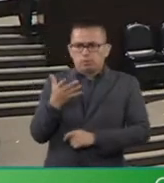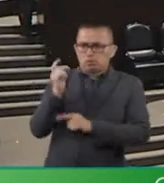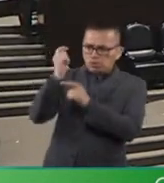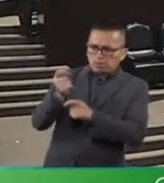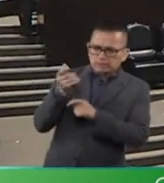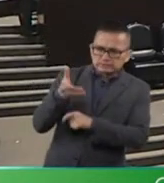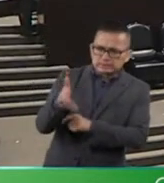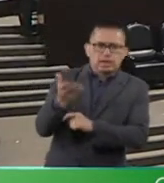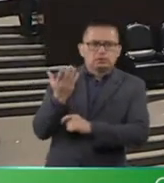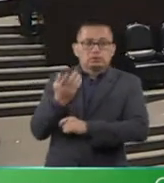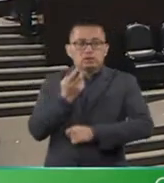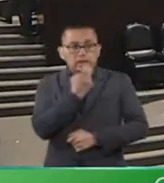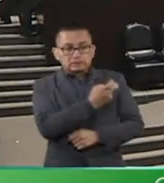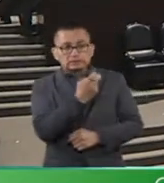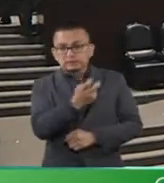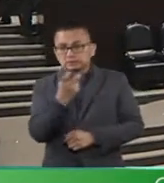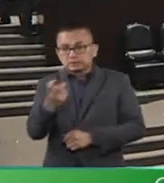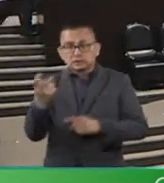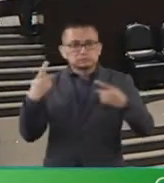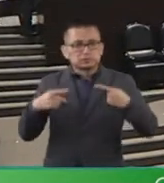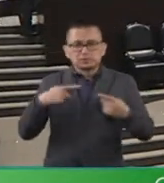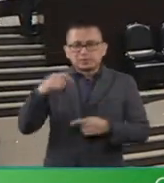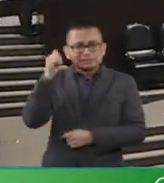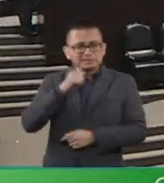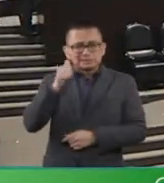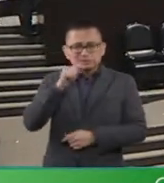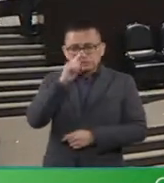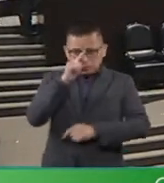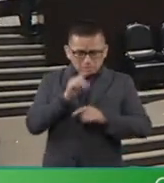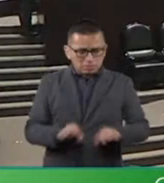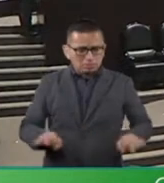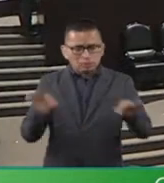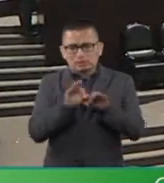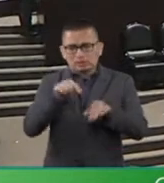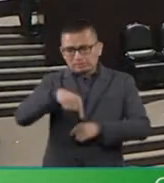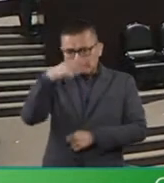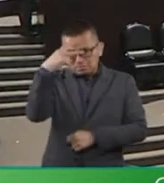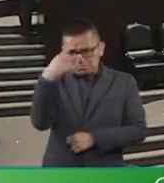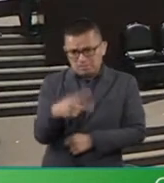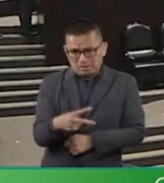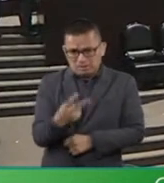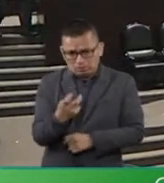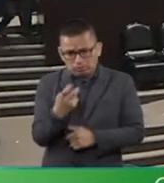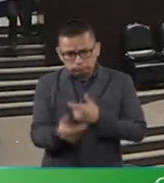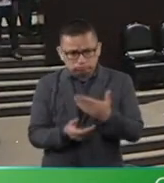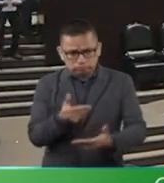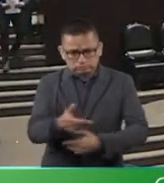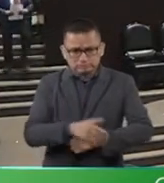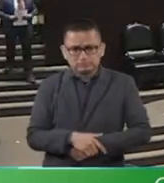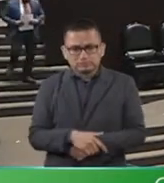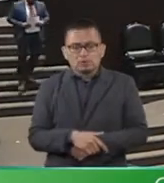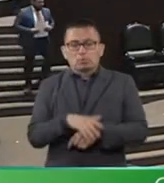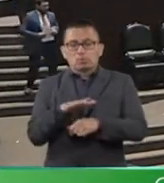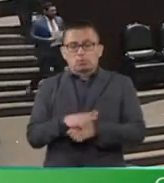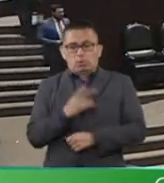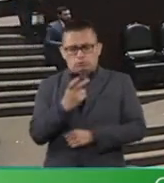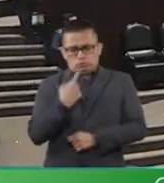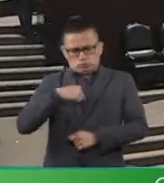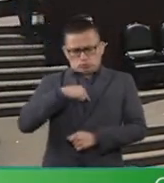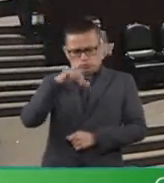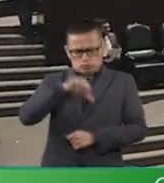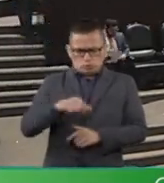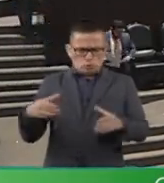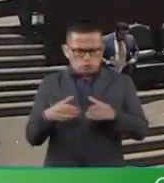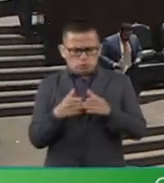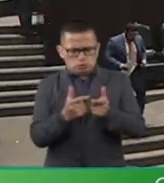lo largo de sus vidas han sido pilares fundamentales en la vida de nuestro país. Es por eso que hoy Movimiento Ciudadano está a favor